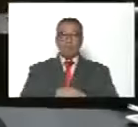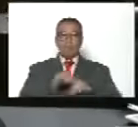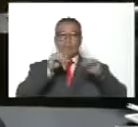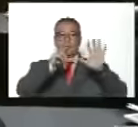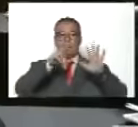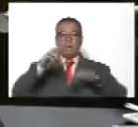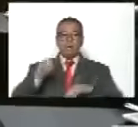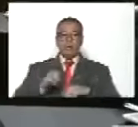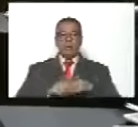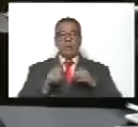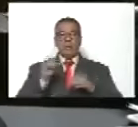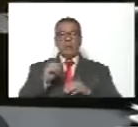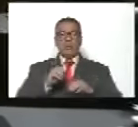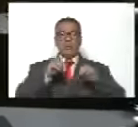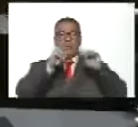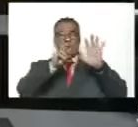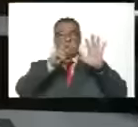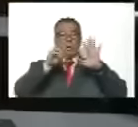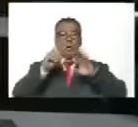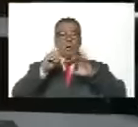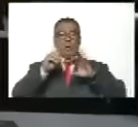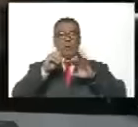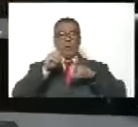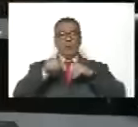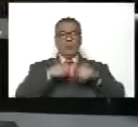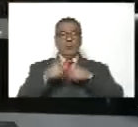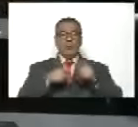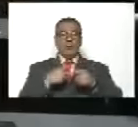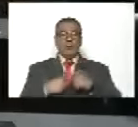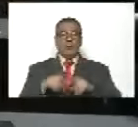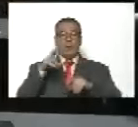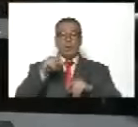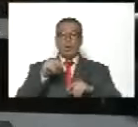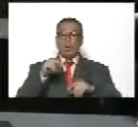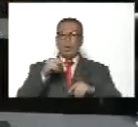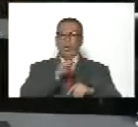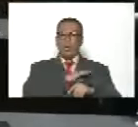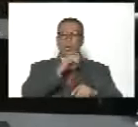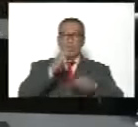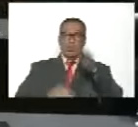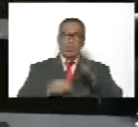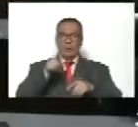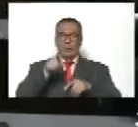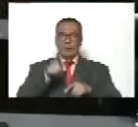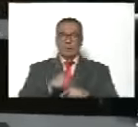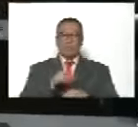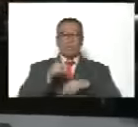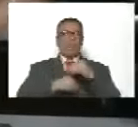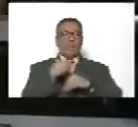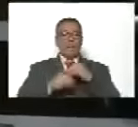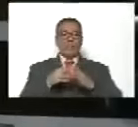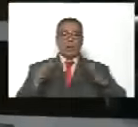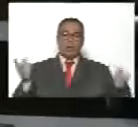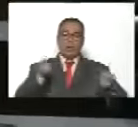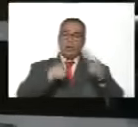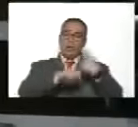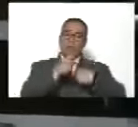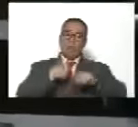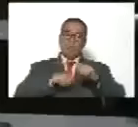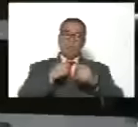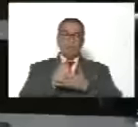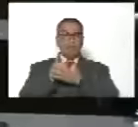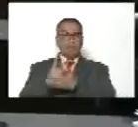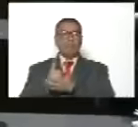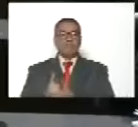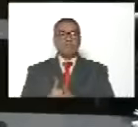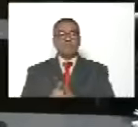70 u 80 entelequias de estas, repito, que algunas no tienen ni siquiera personalidad jurídica, pero que han hecho de esto un gran negocio que ha servido